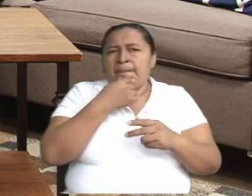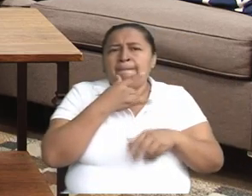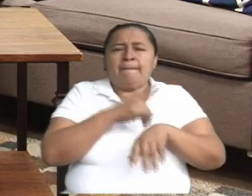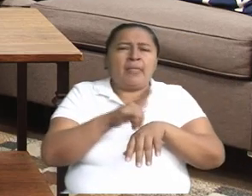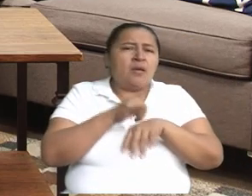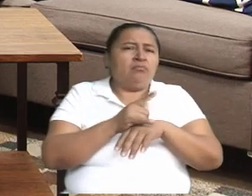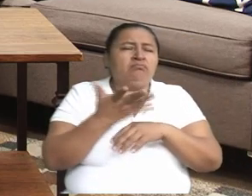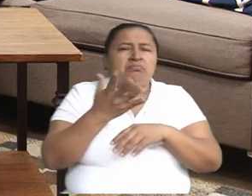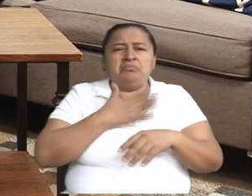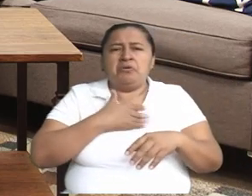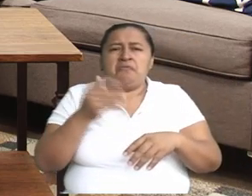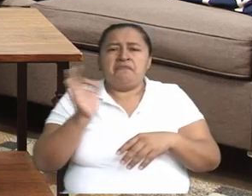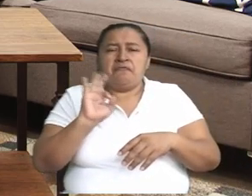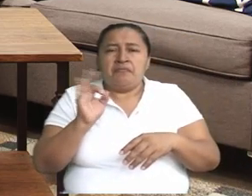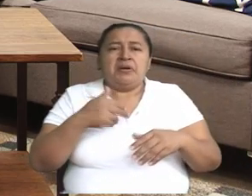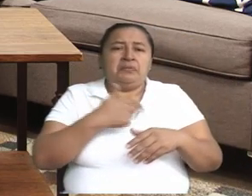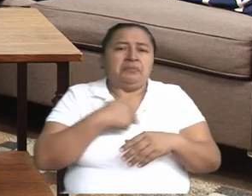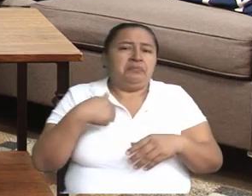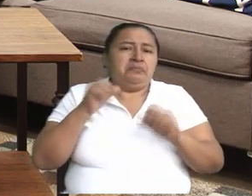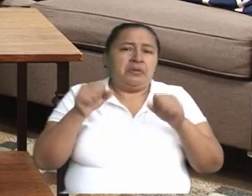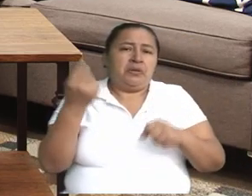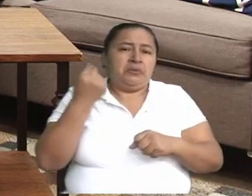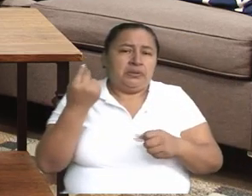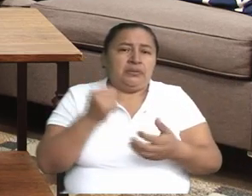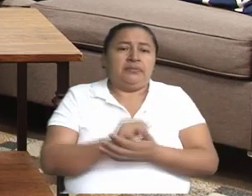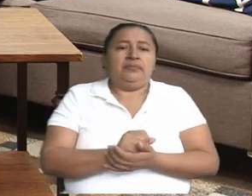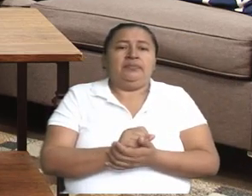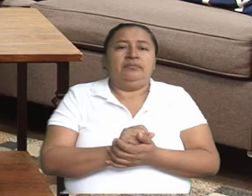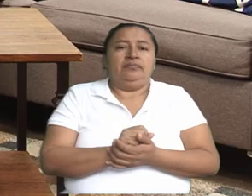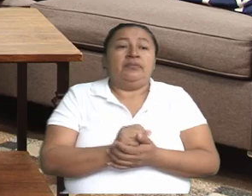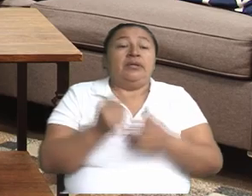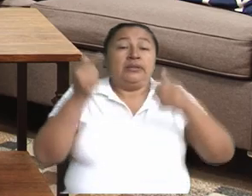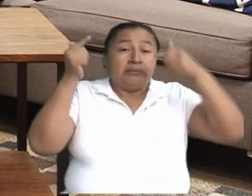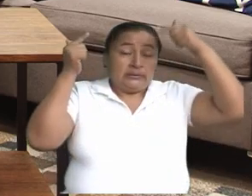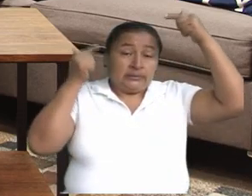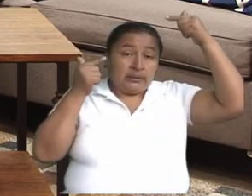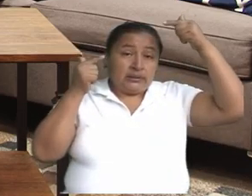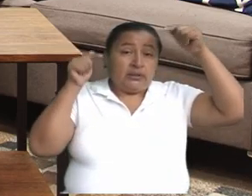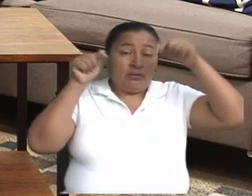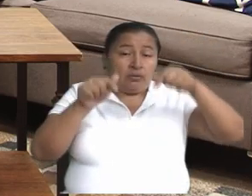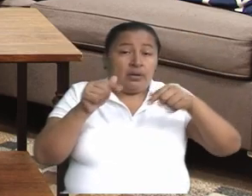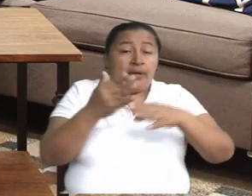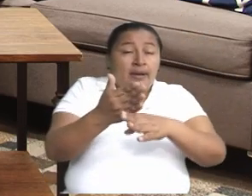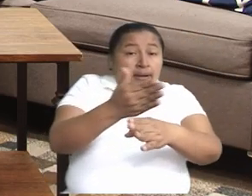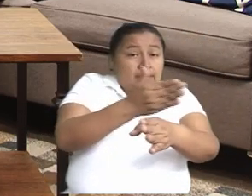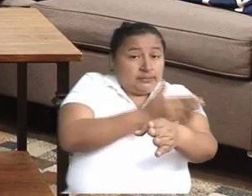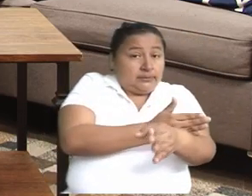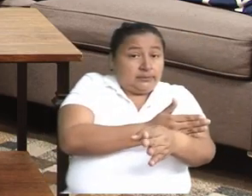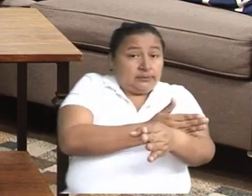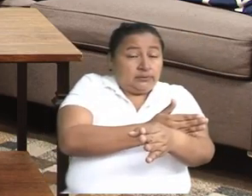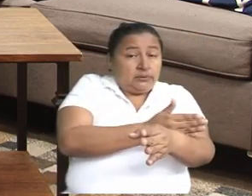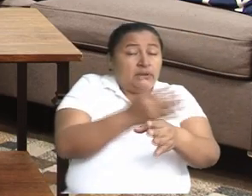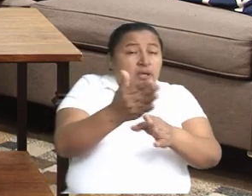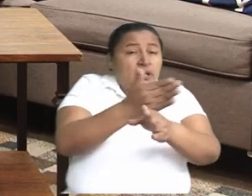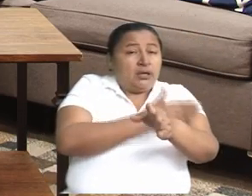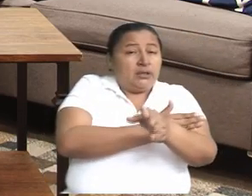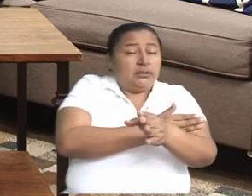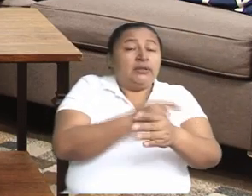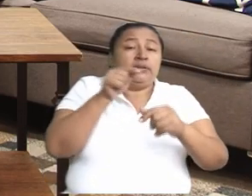encontrar, a negociar. Ok. Sandino es antecesor de lo que